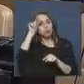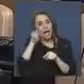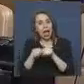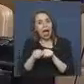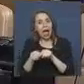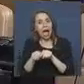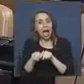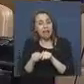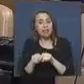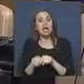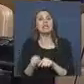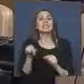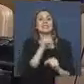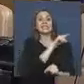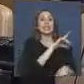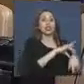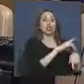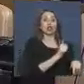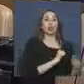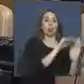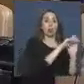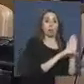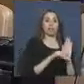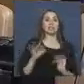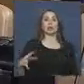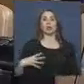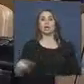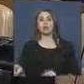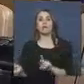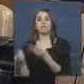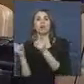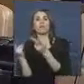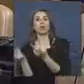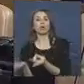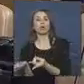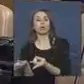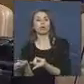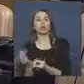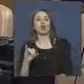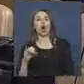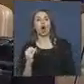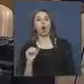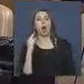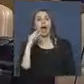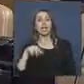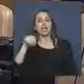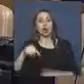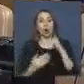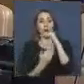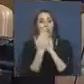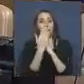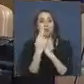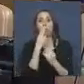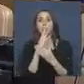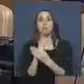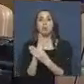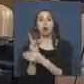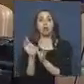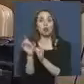correspondiente, Joaquín estaría vivo. Y por eso digo que este hecho que ocurrió en la mañana, el día de hoy en Puerto Montt marco un